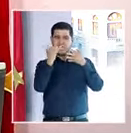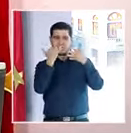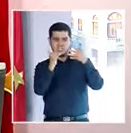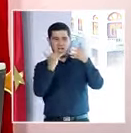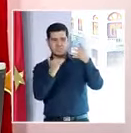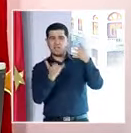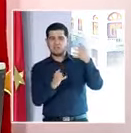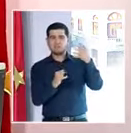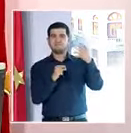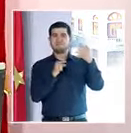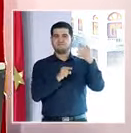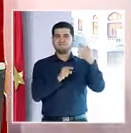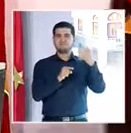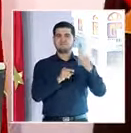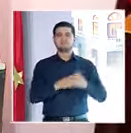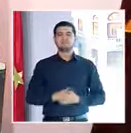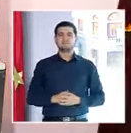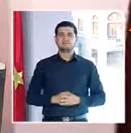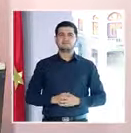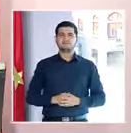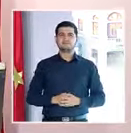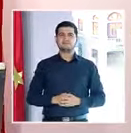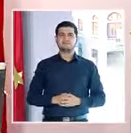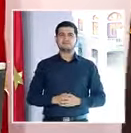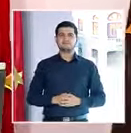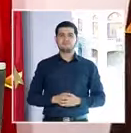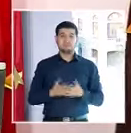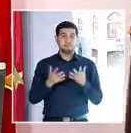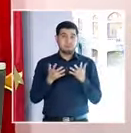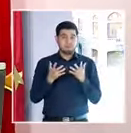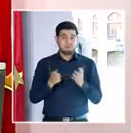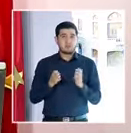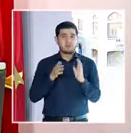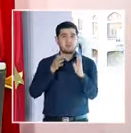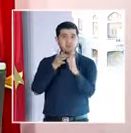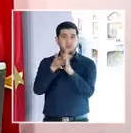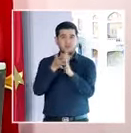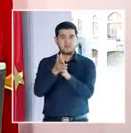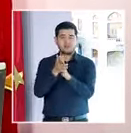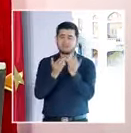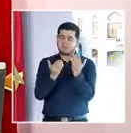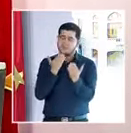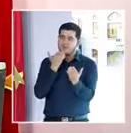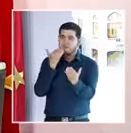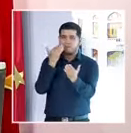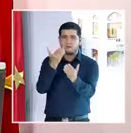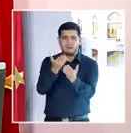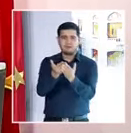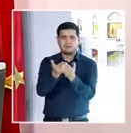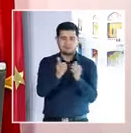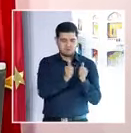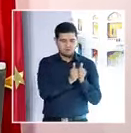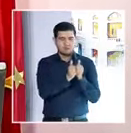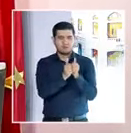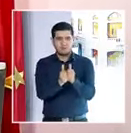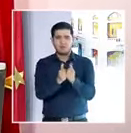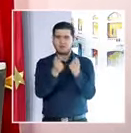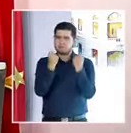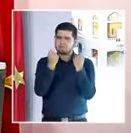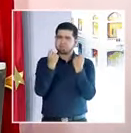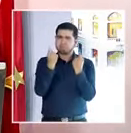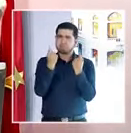y agradecer el acompañamiento, la comprensión y el